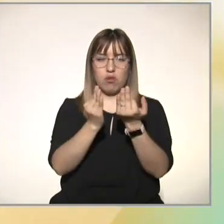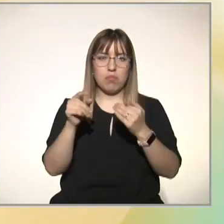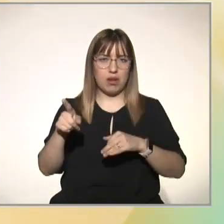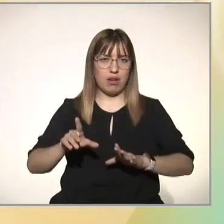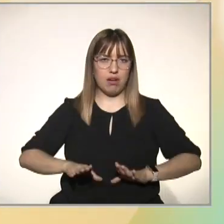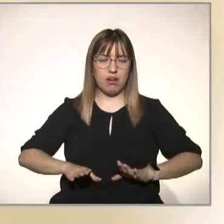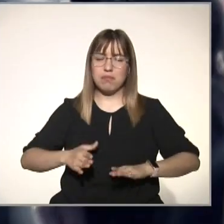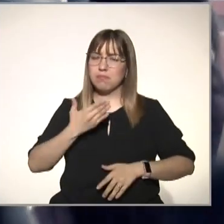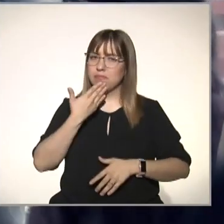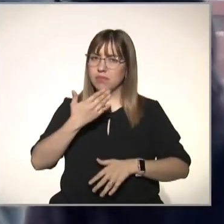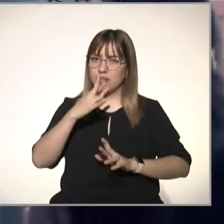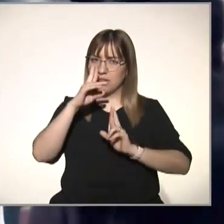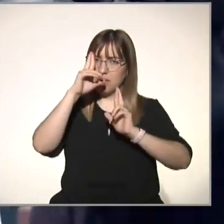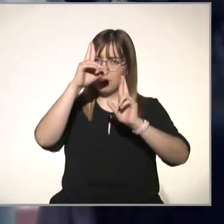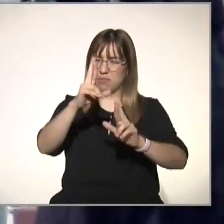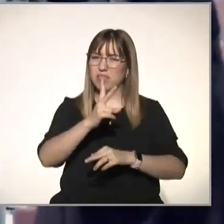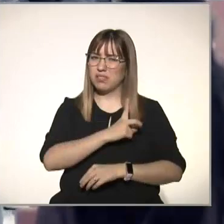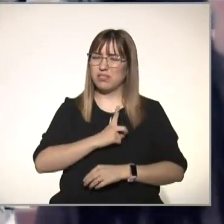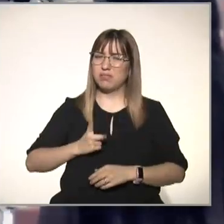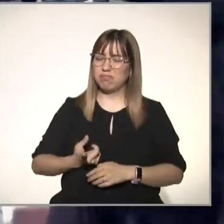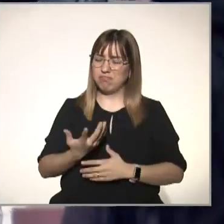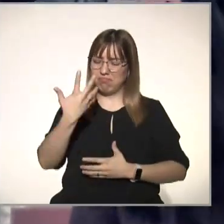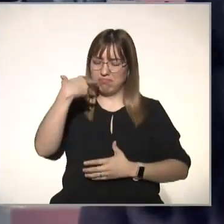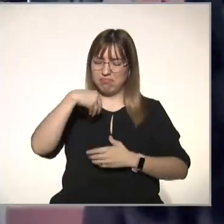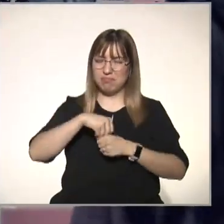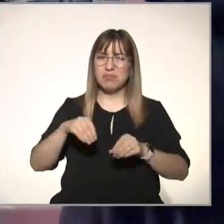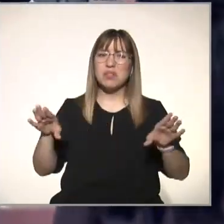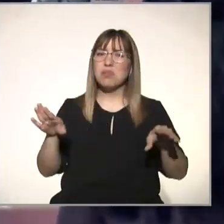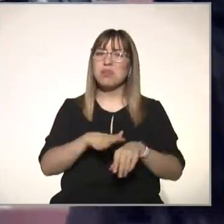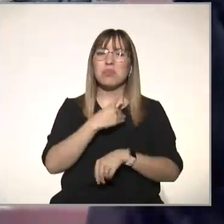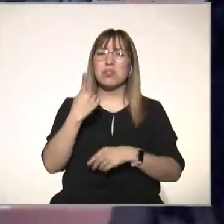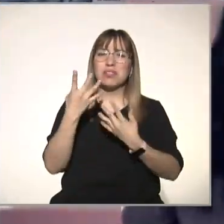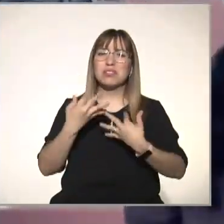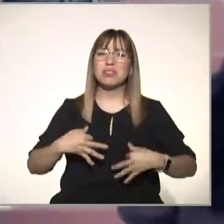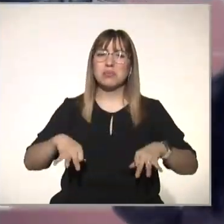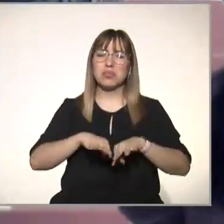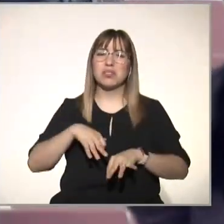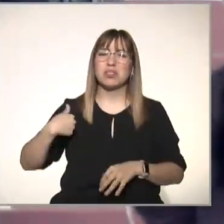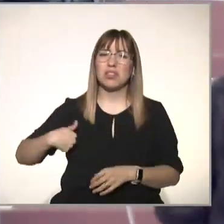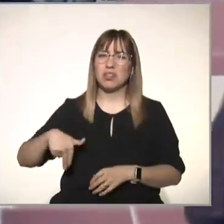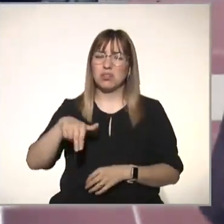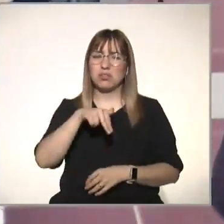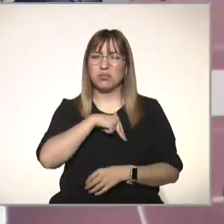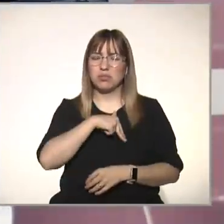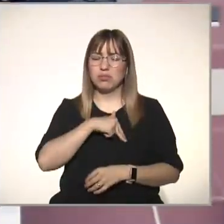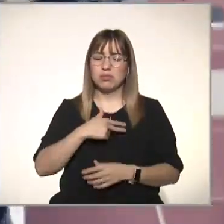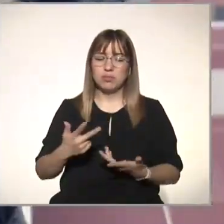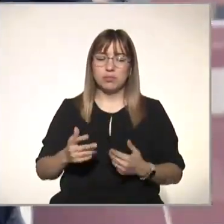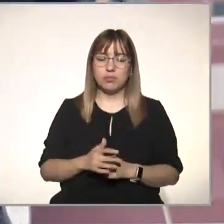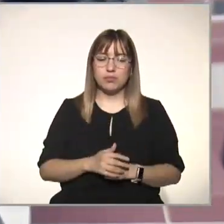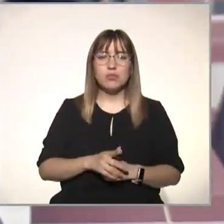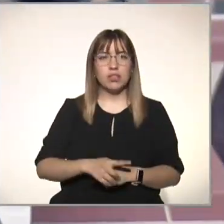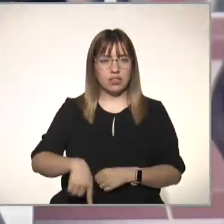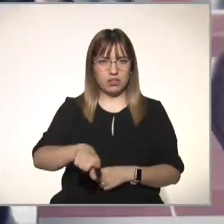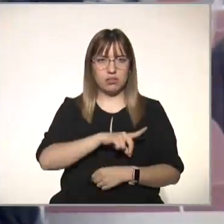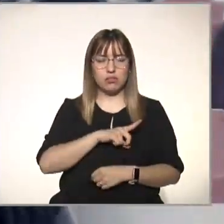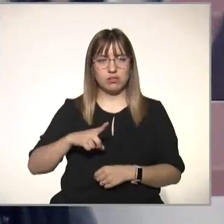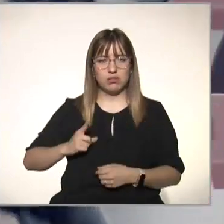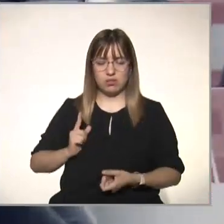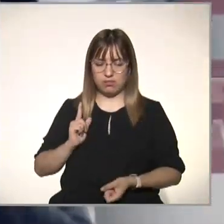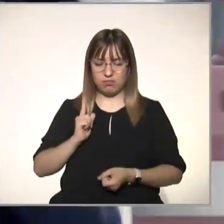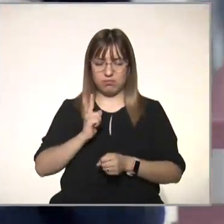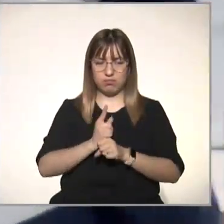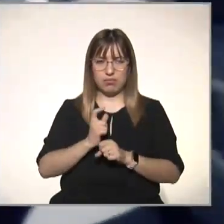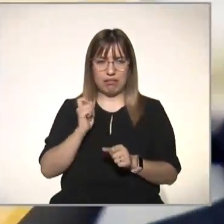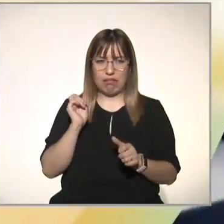poco cómo nos sentimos, por qué es tan importante para nosotros que se identifique con algo, que